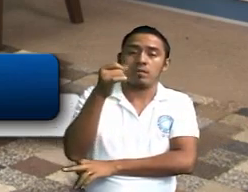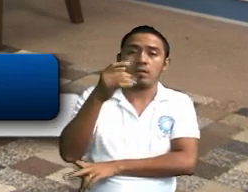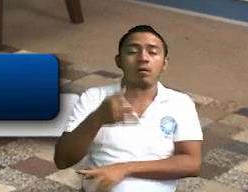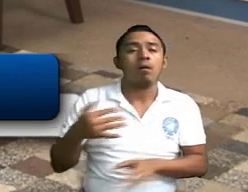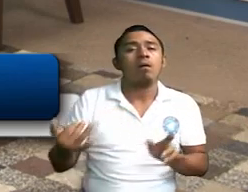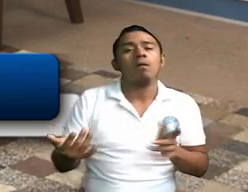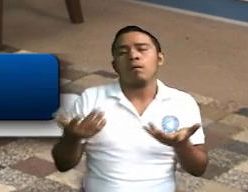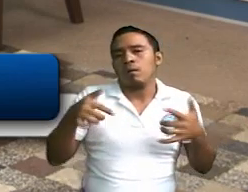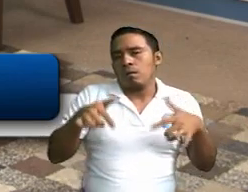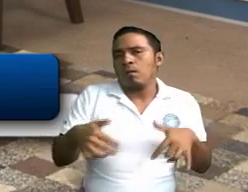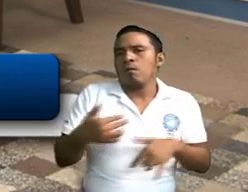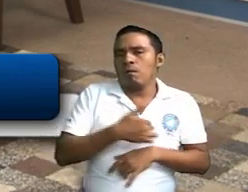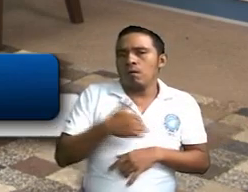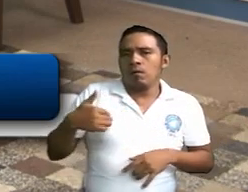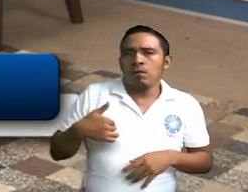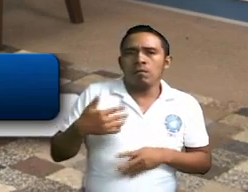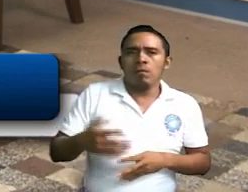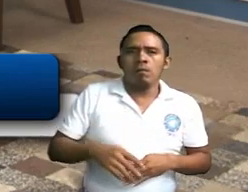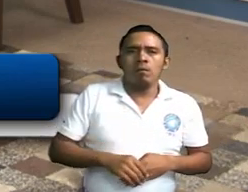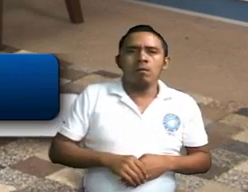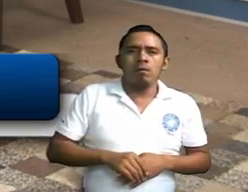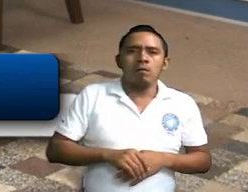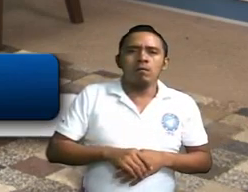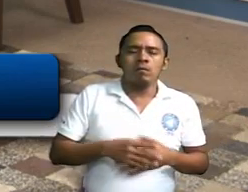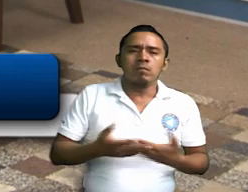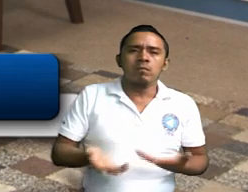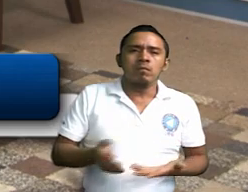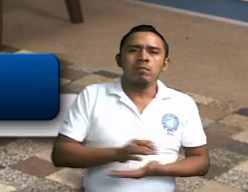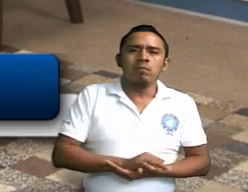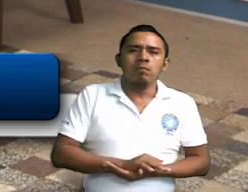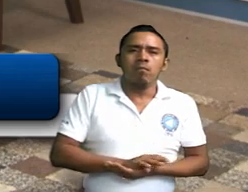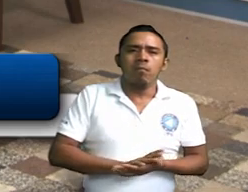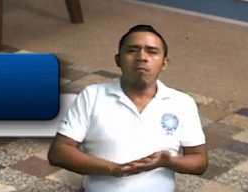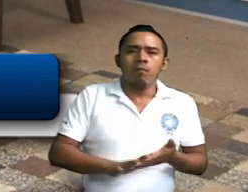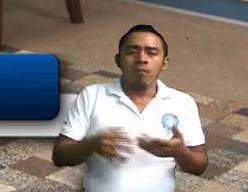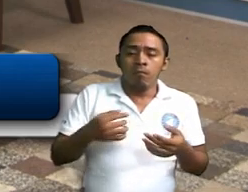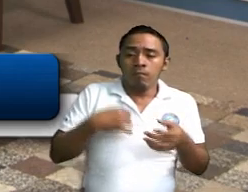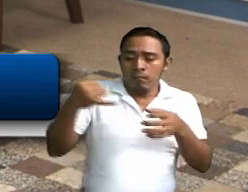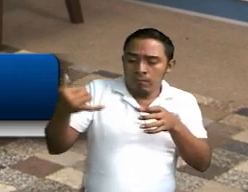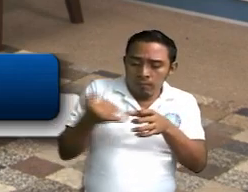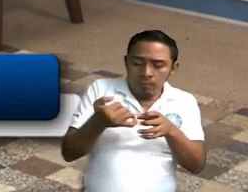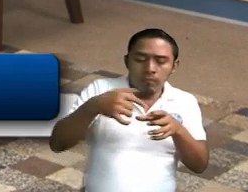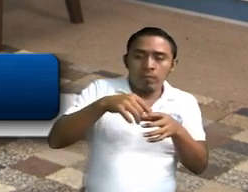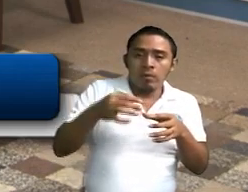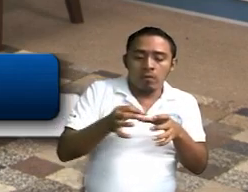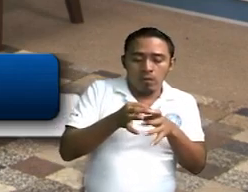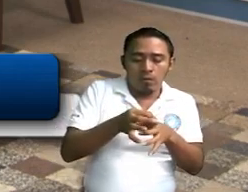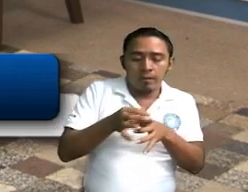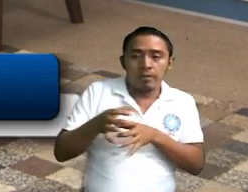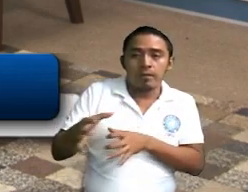también comenzando a realizar utilización de células madres para mejorar lo que es la calidad